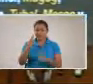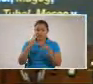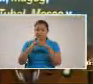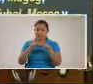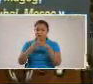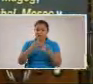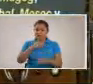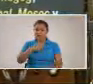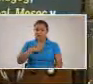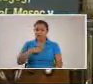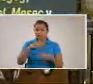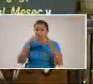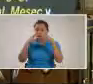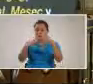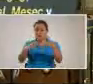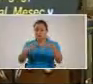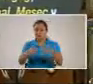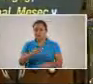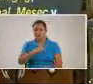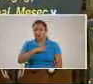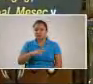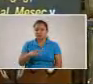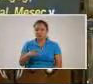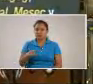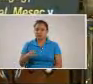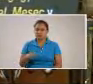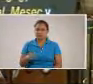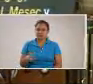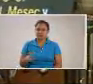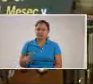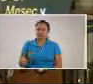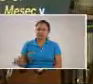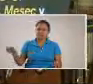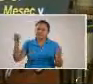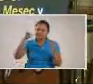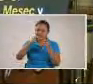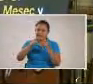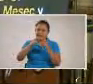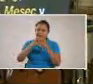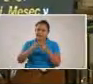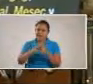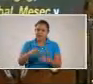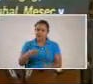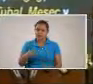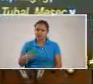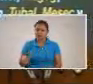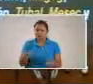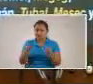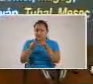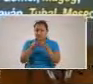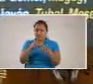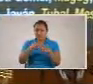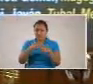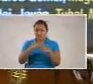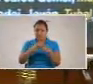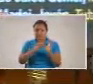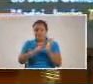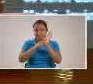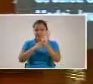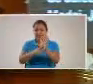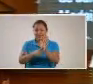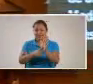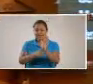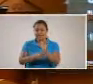le resalté aquí son exactamente los mismos nombres que aparecen en Ezequiel capítulo